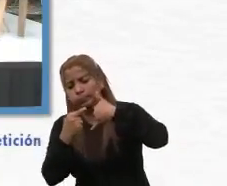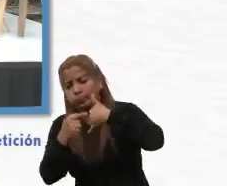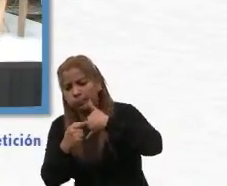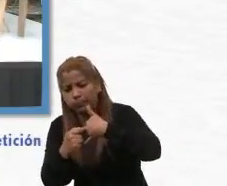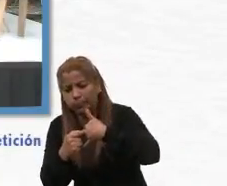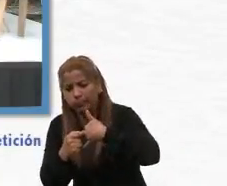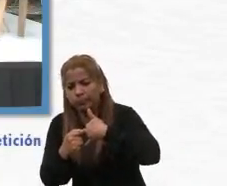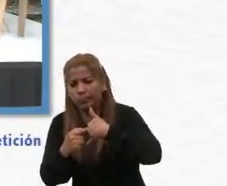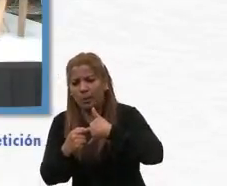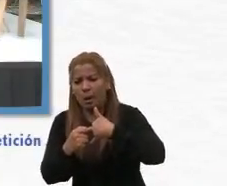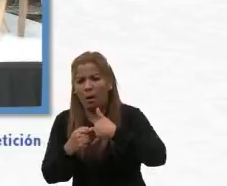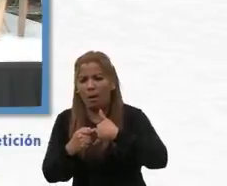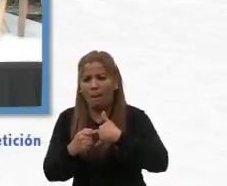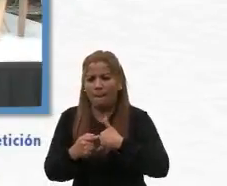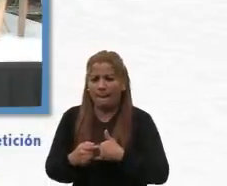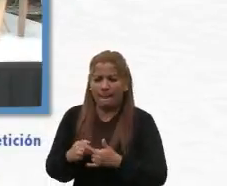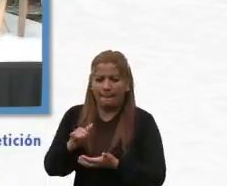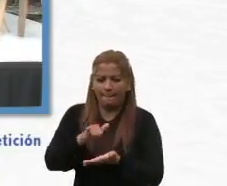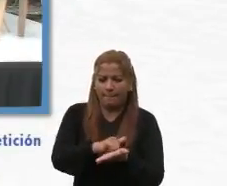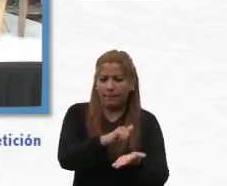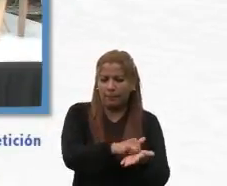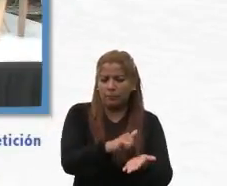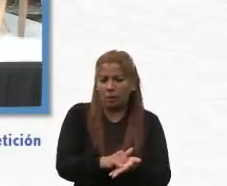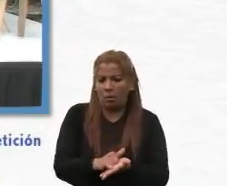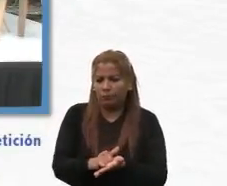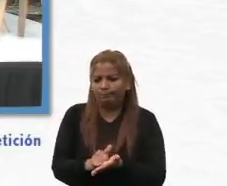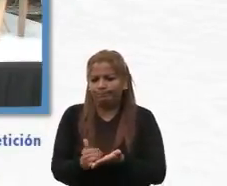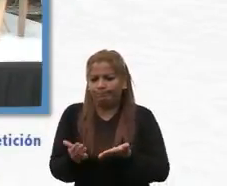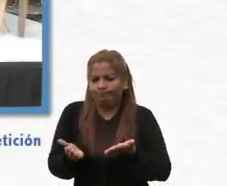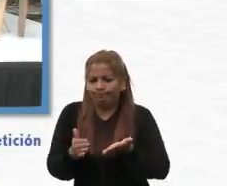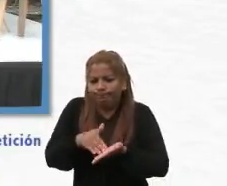de inestabilidad en la región,